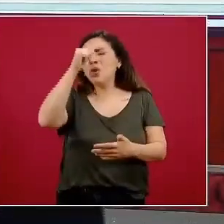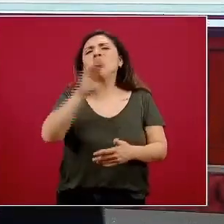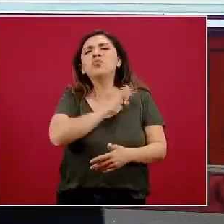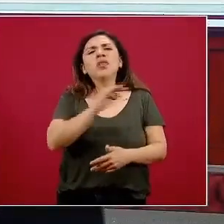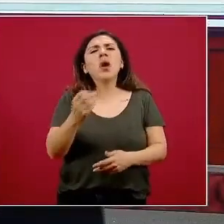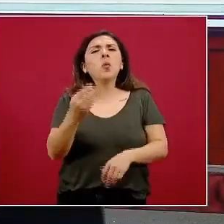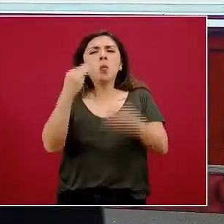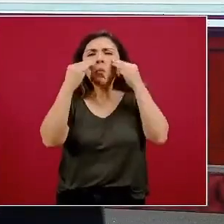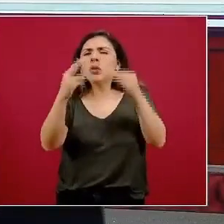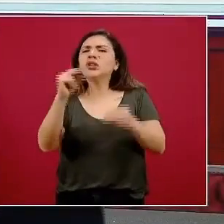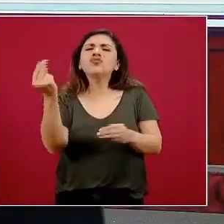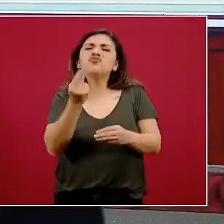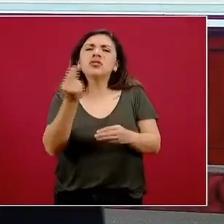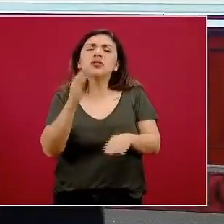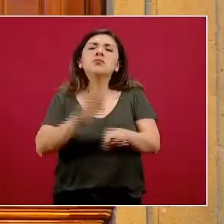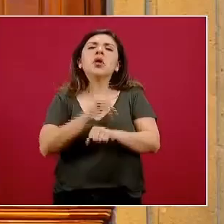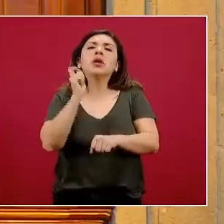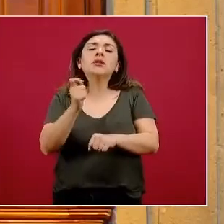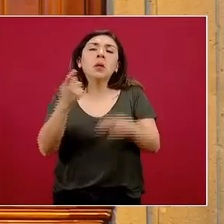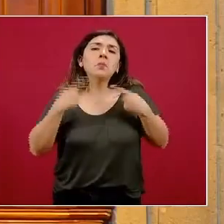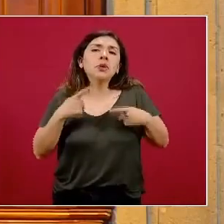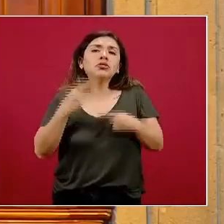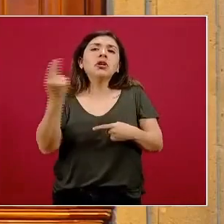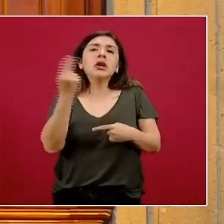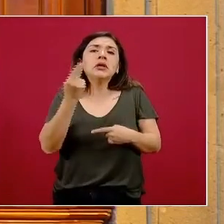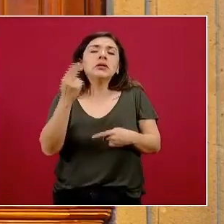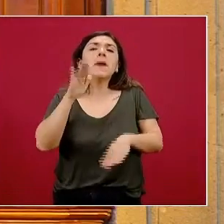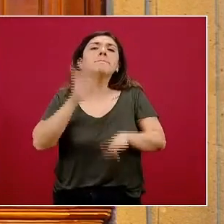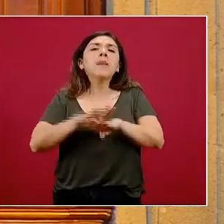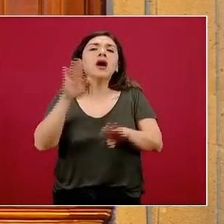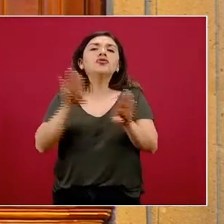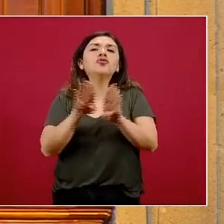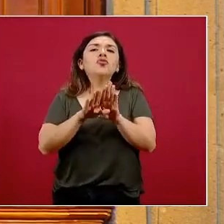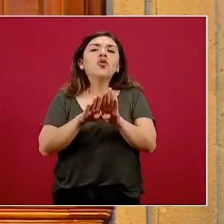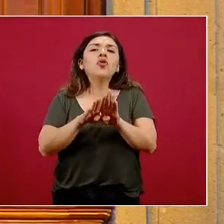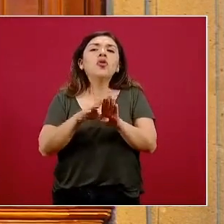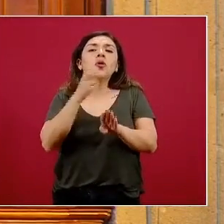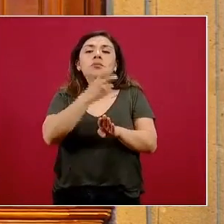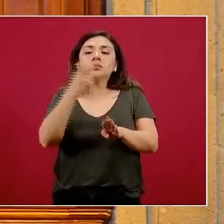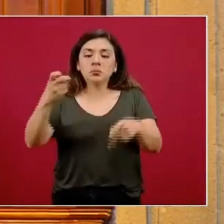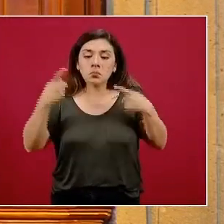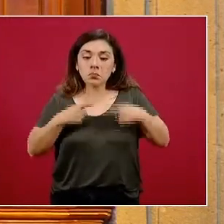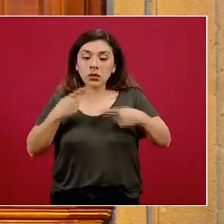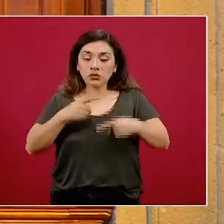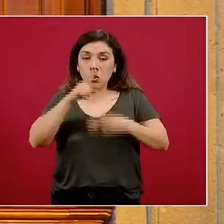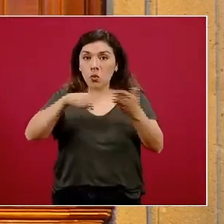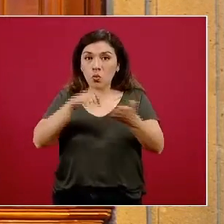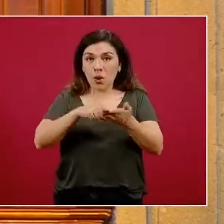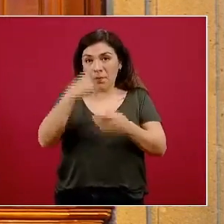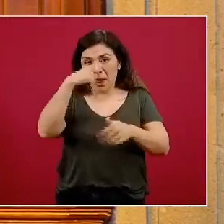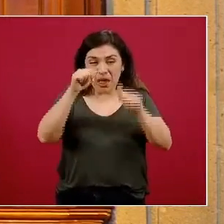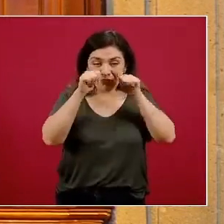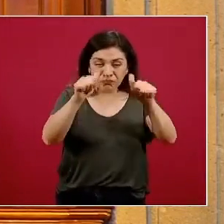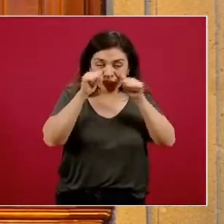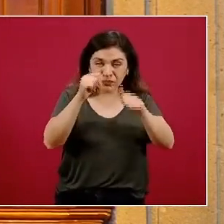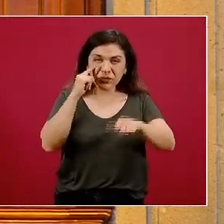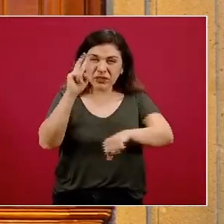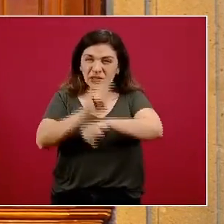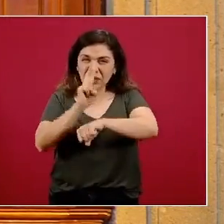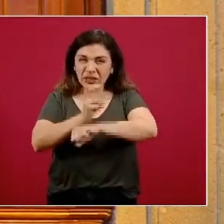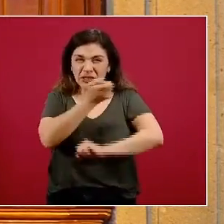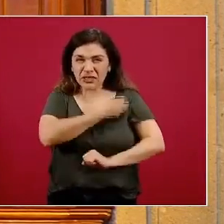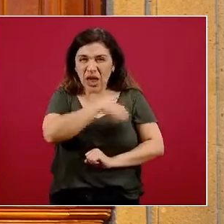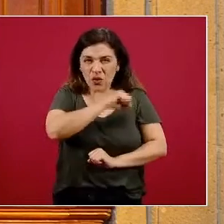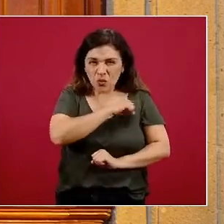porque realmente estas personas se necesitan o se requieren, la mayoría de ellas en las unidades de salud monitoras de la